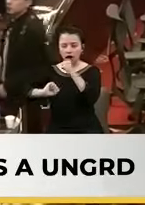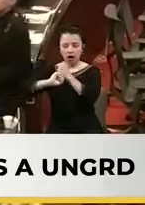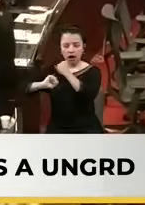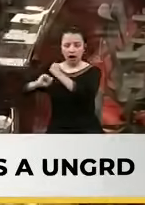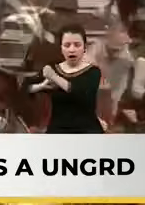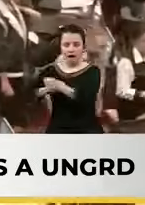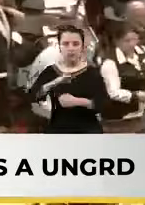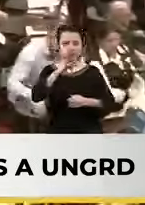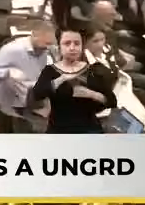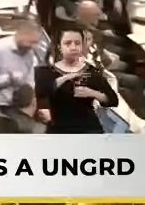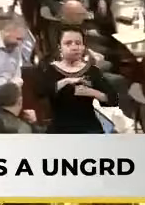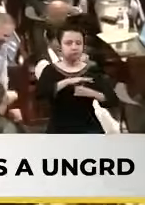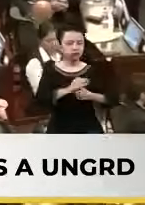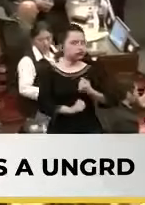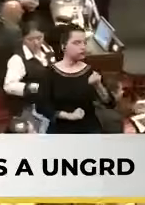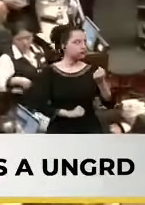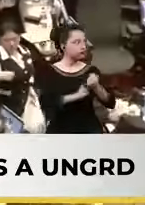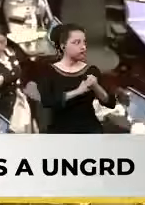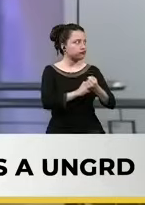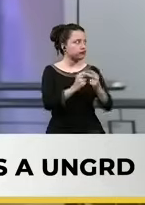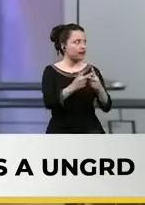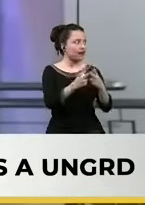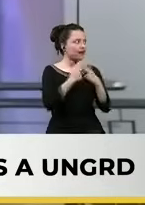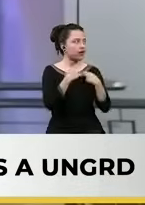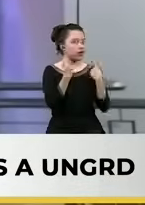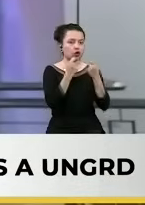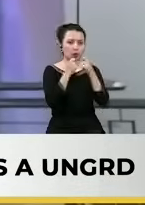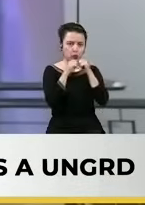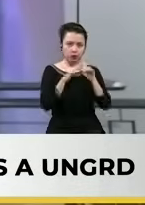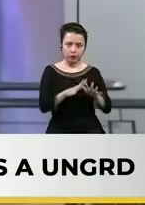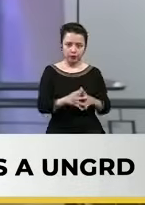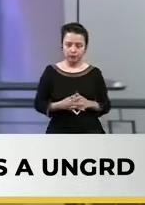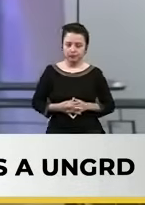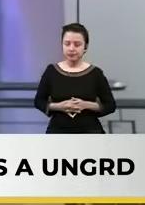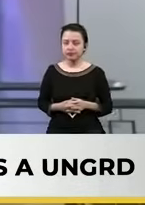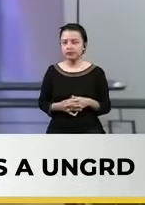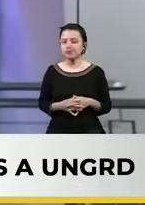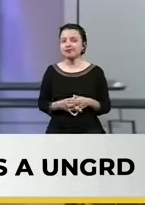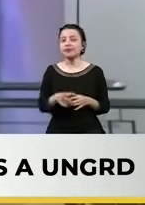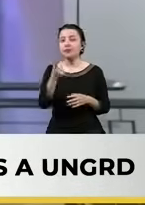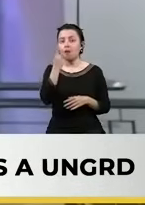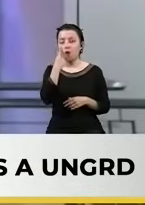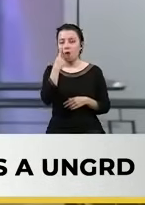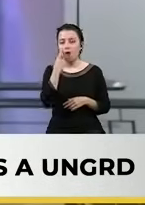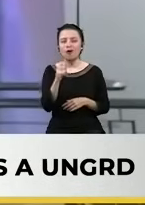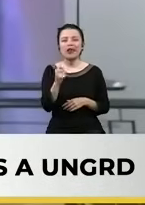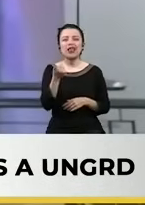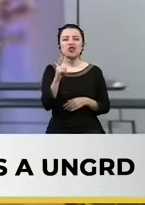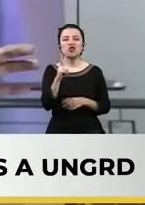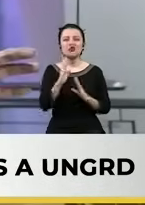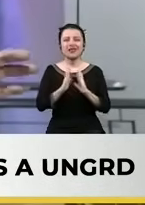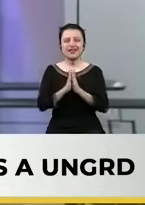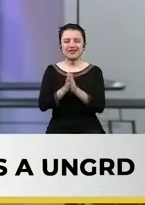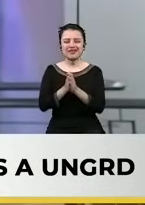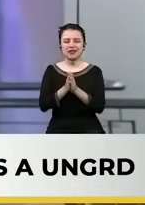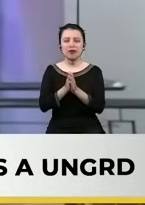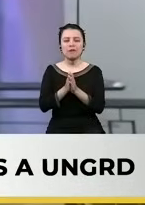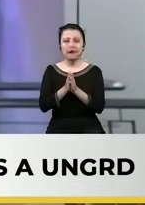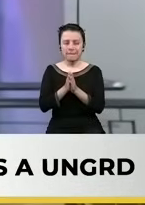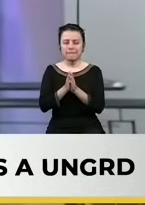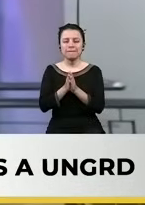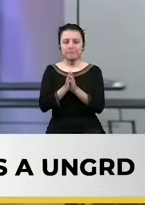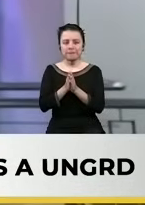Comisión Interparlamentaria de Crédito Público. Pero hay un detalle no menor y es que el 12 de diciembre, según lo que dice Benavides,